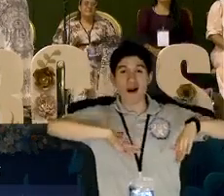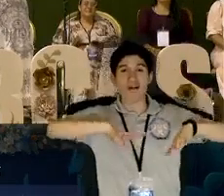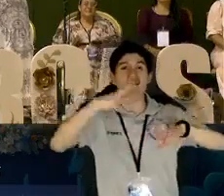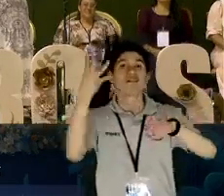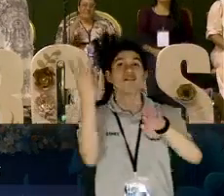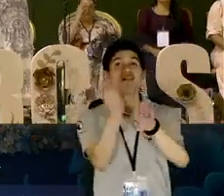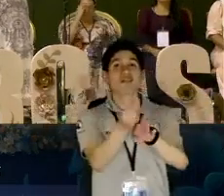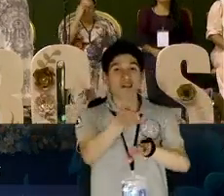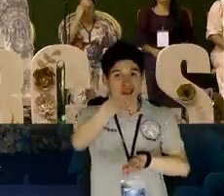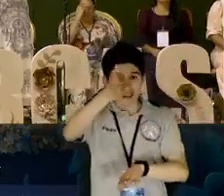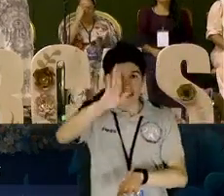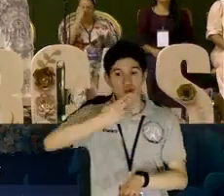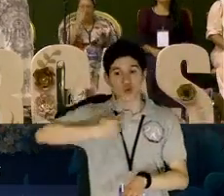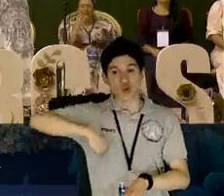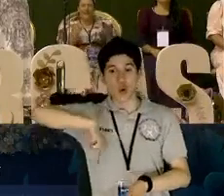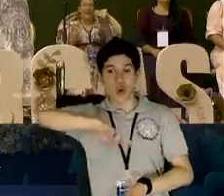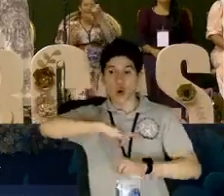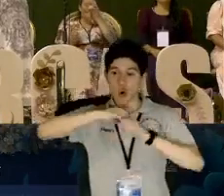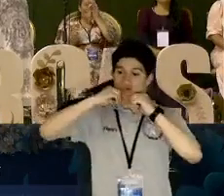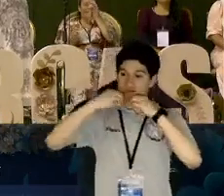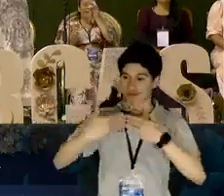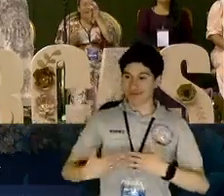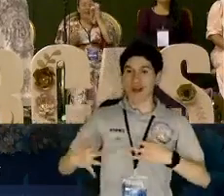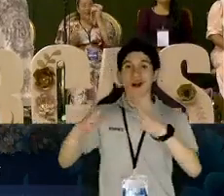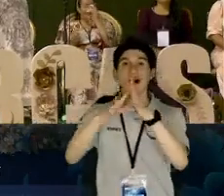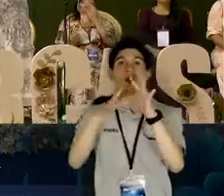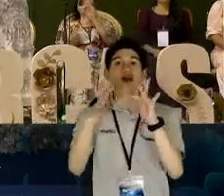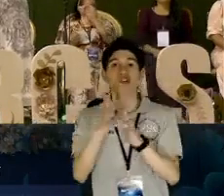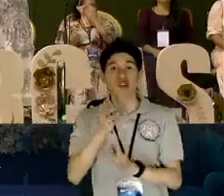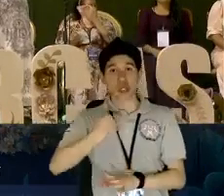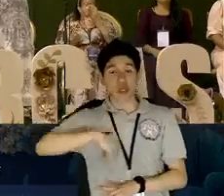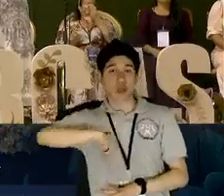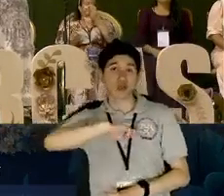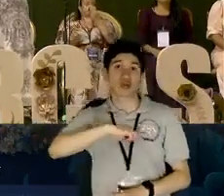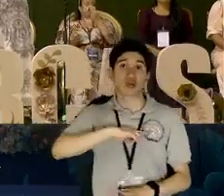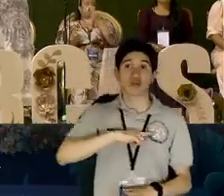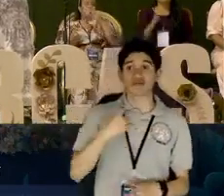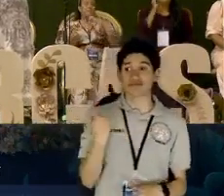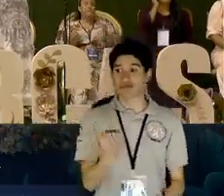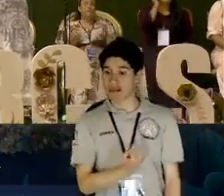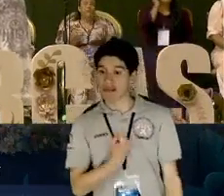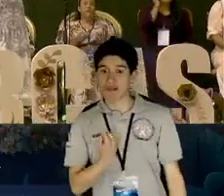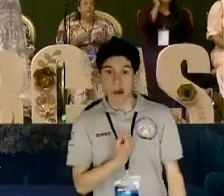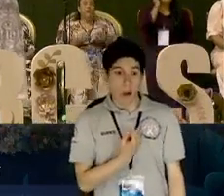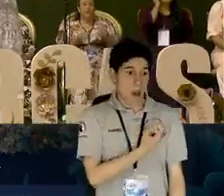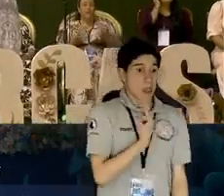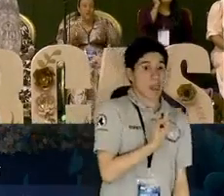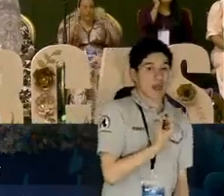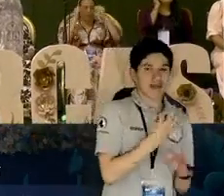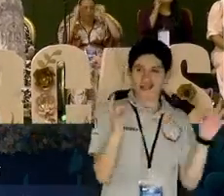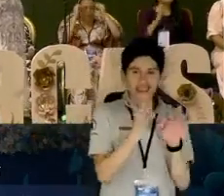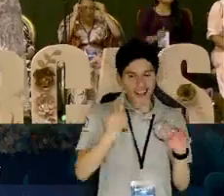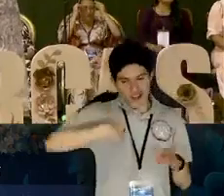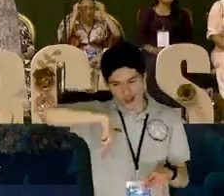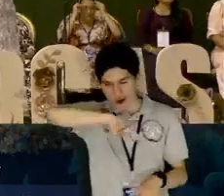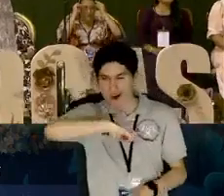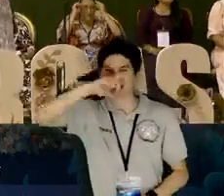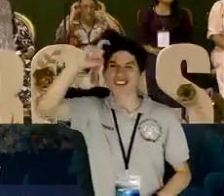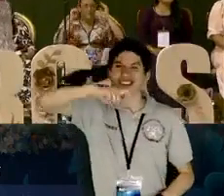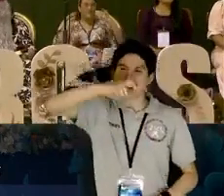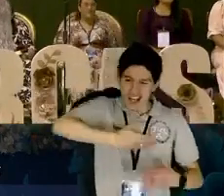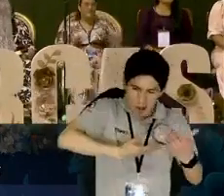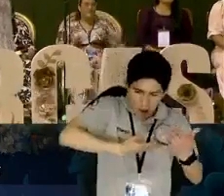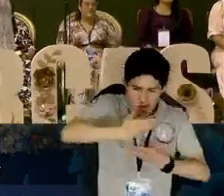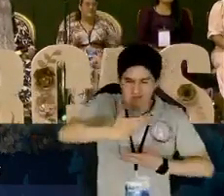como cuerpo de Cristo, no podemos estar solos. Necesitamos tener